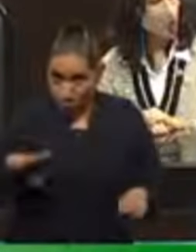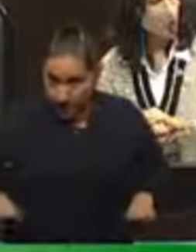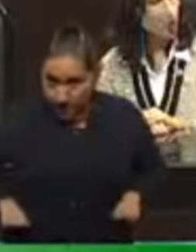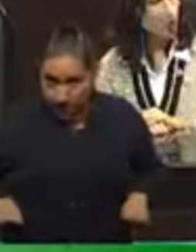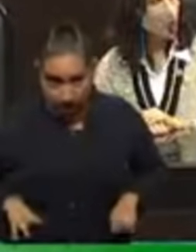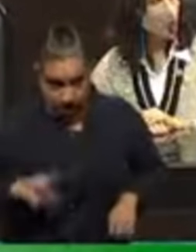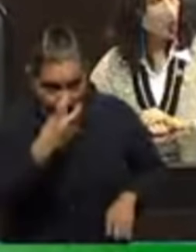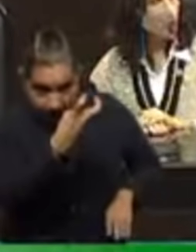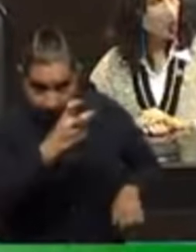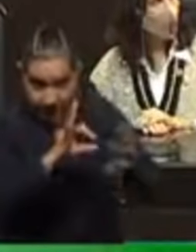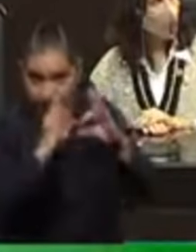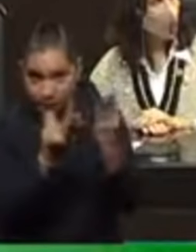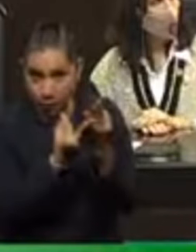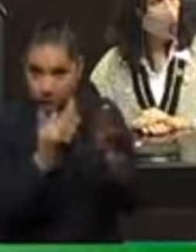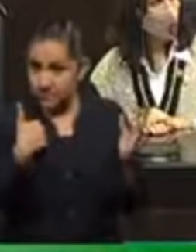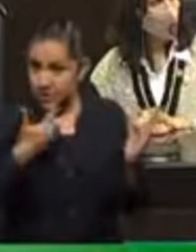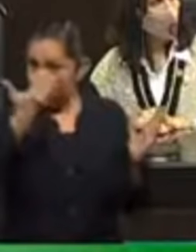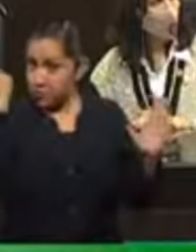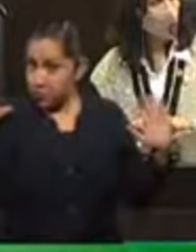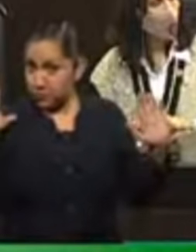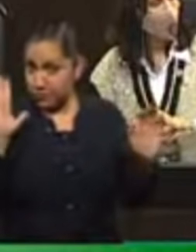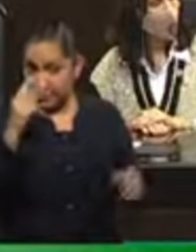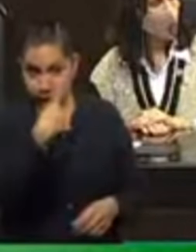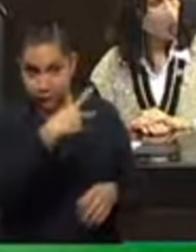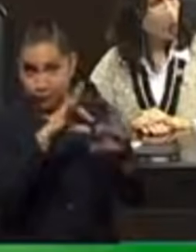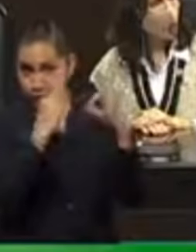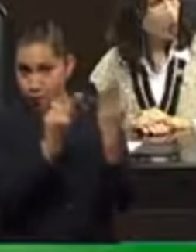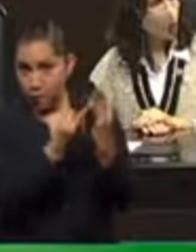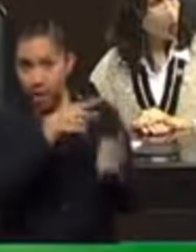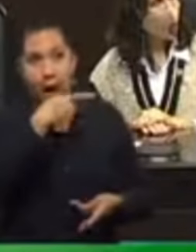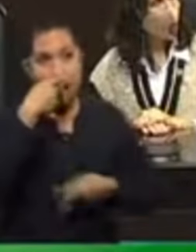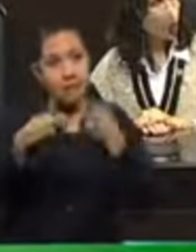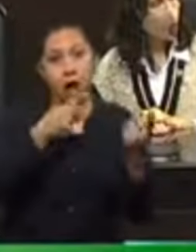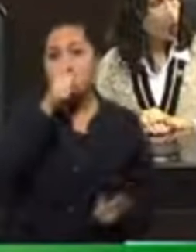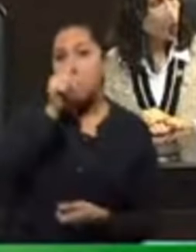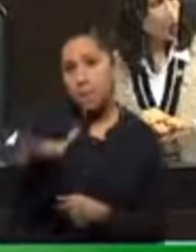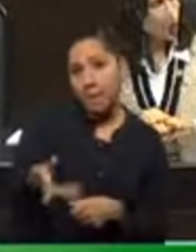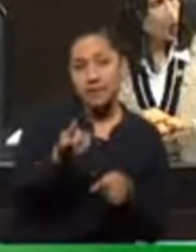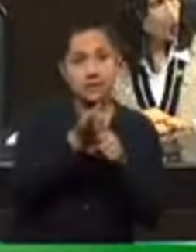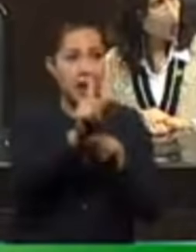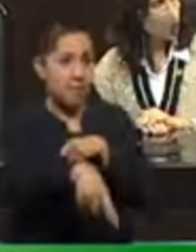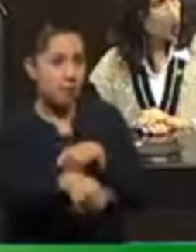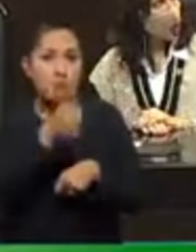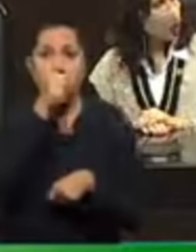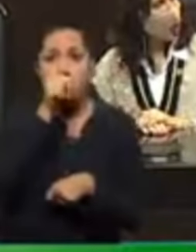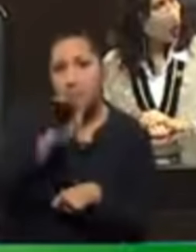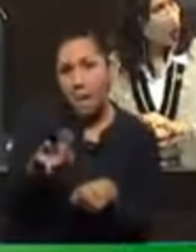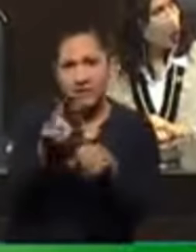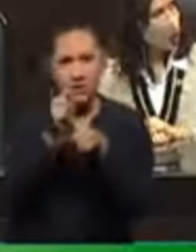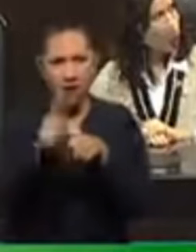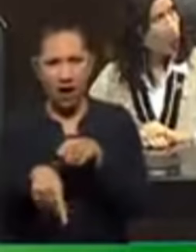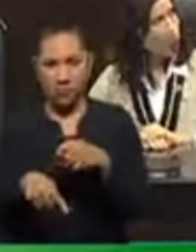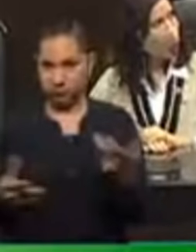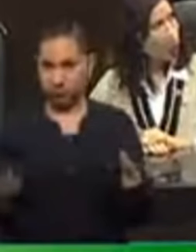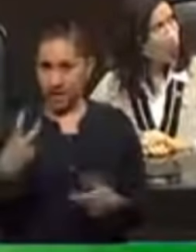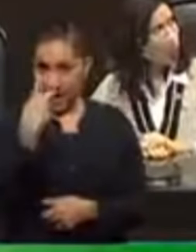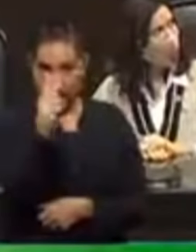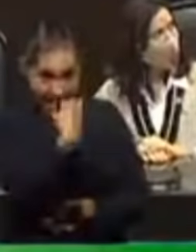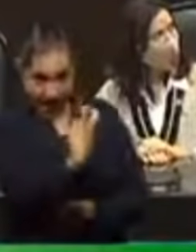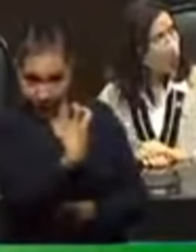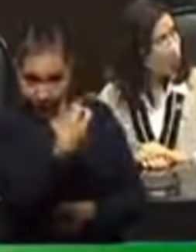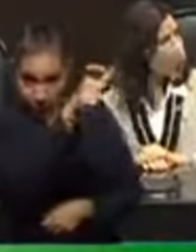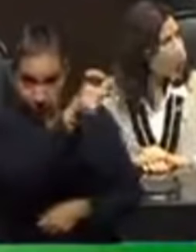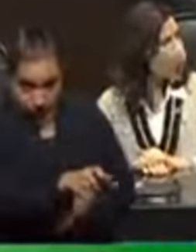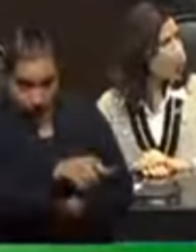mames. Vio mucho llanero solitario con eso de toro, cabrón, no mames. Son las expresiones de este hombre